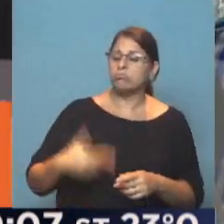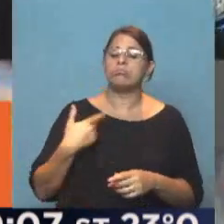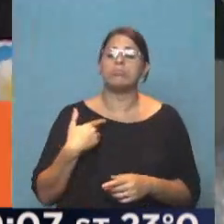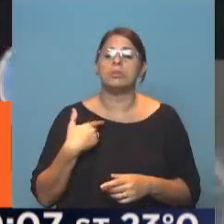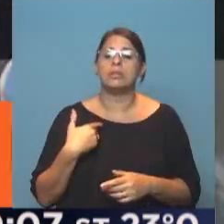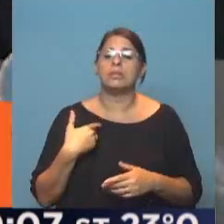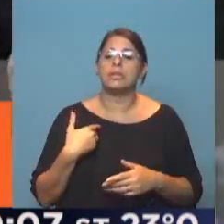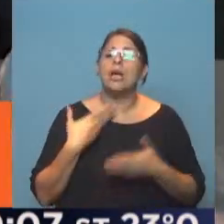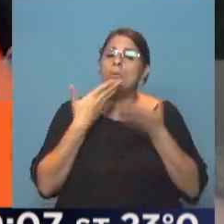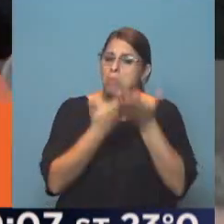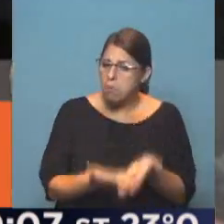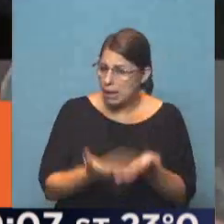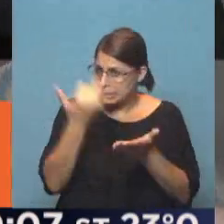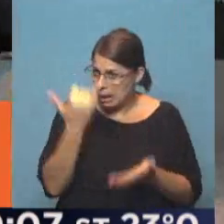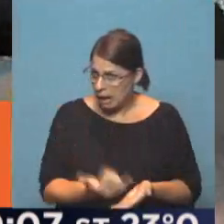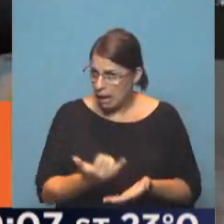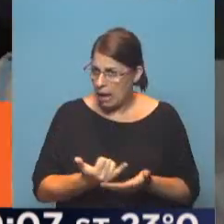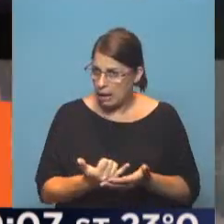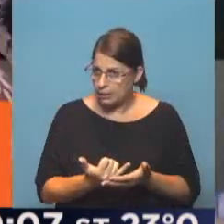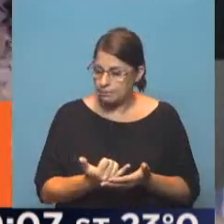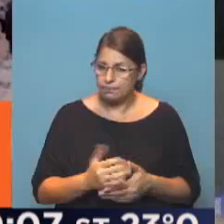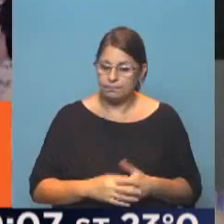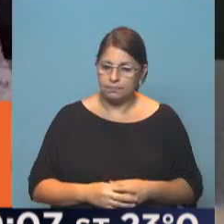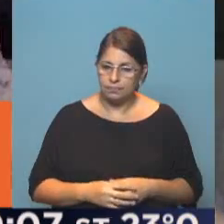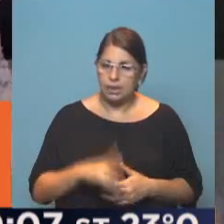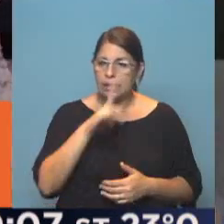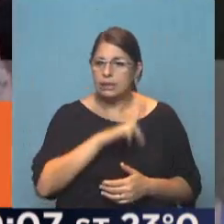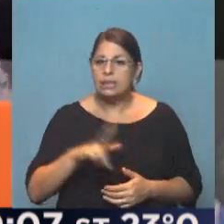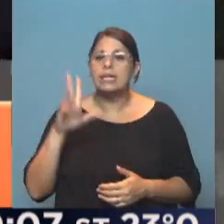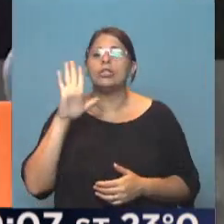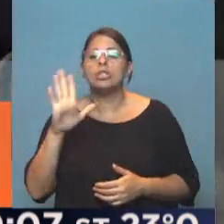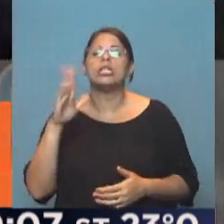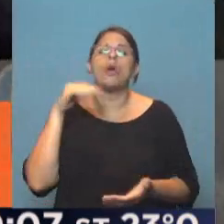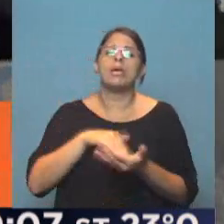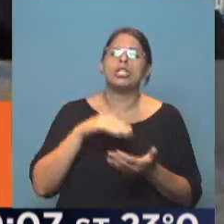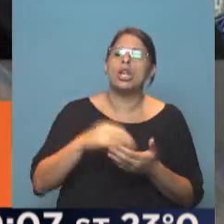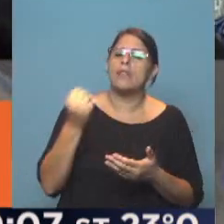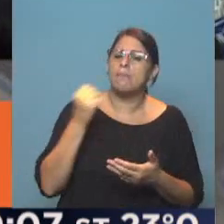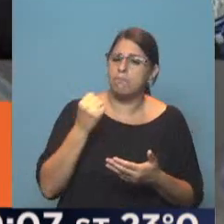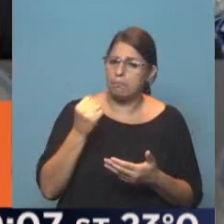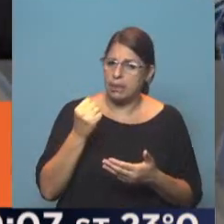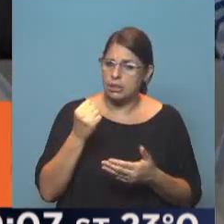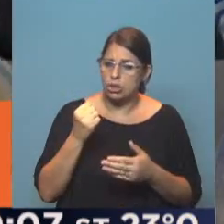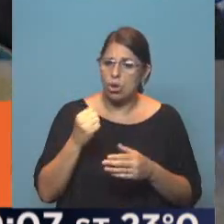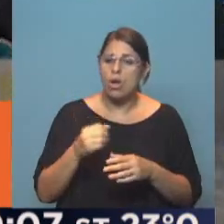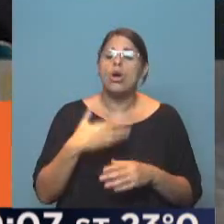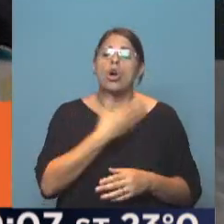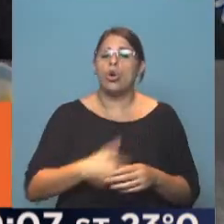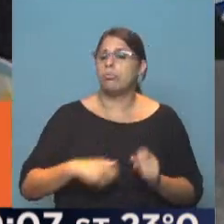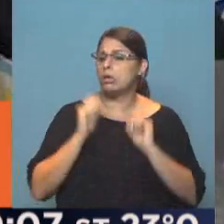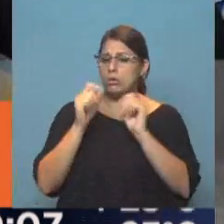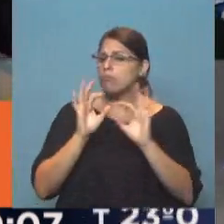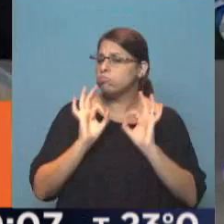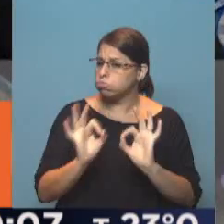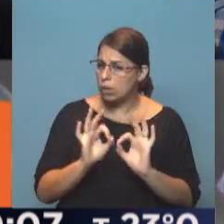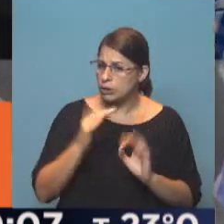una oferta muy contundente. 305 millones de pesos que están a disposición, que es el neto de lo que giró el gobierno, están